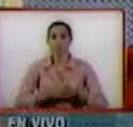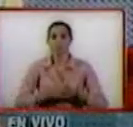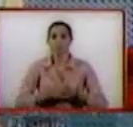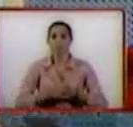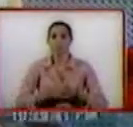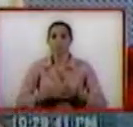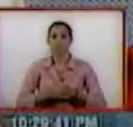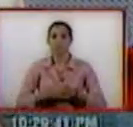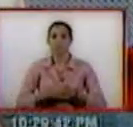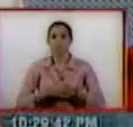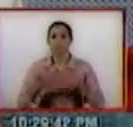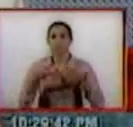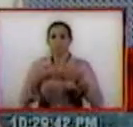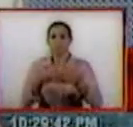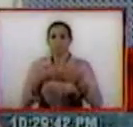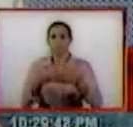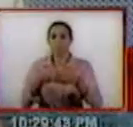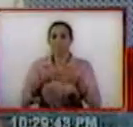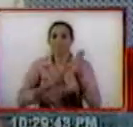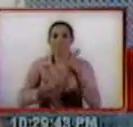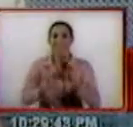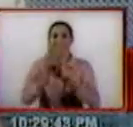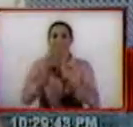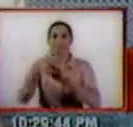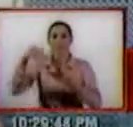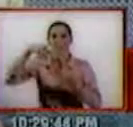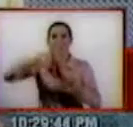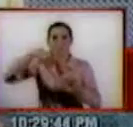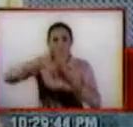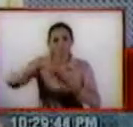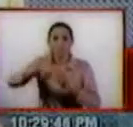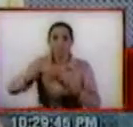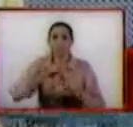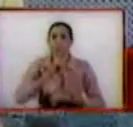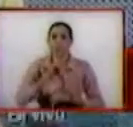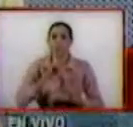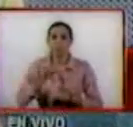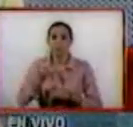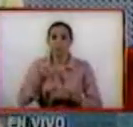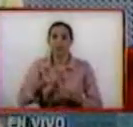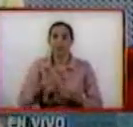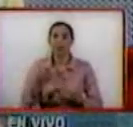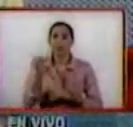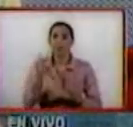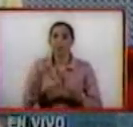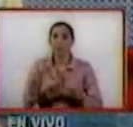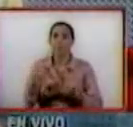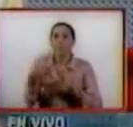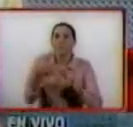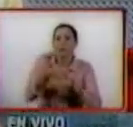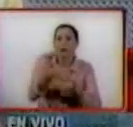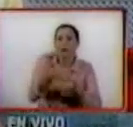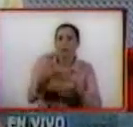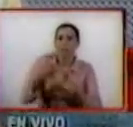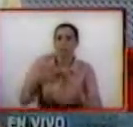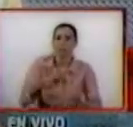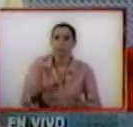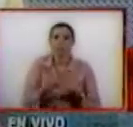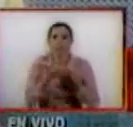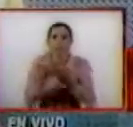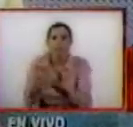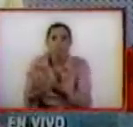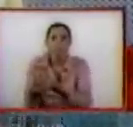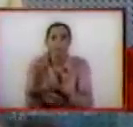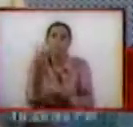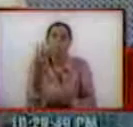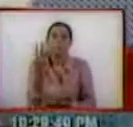Núcleo de Desarrollo Endógeno Caño Salado, el cual incluirá pescadería que beneficia a 40 madres